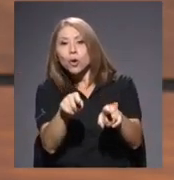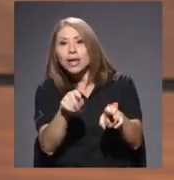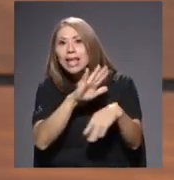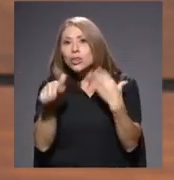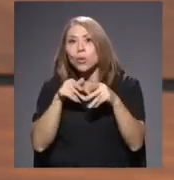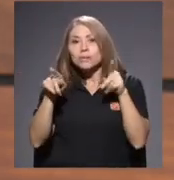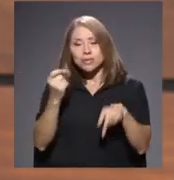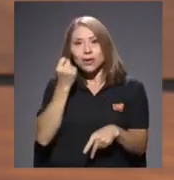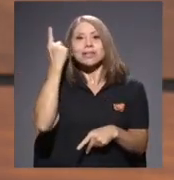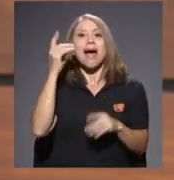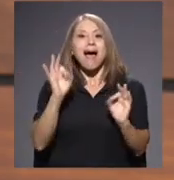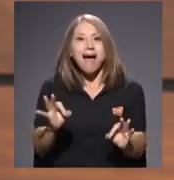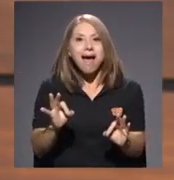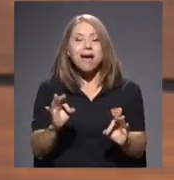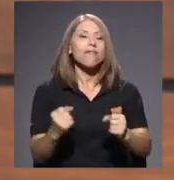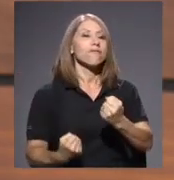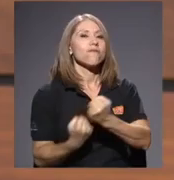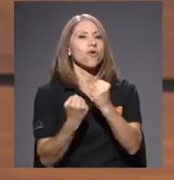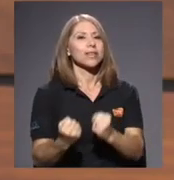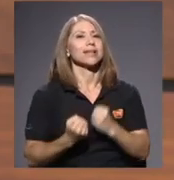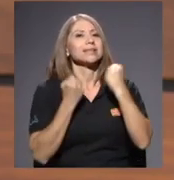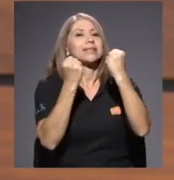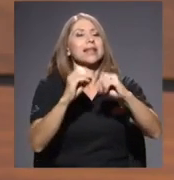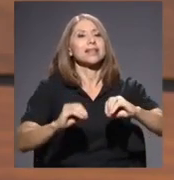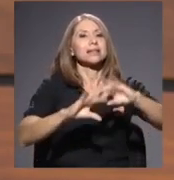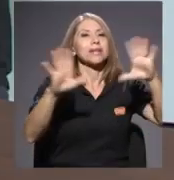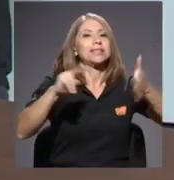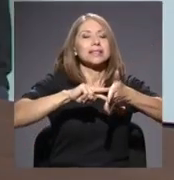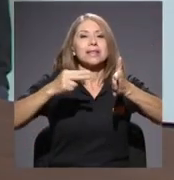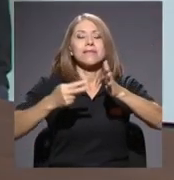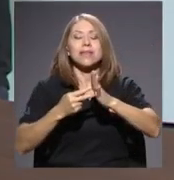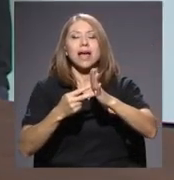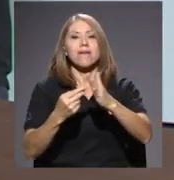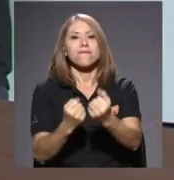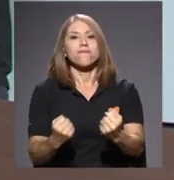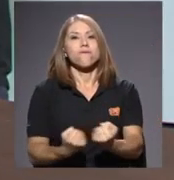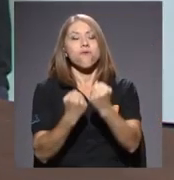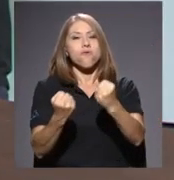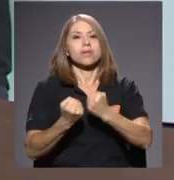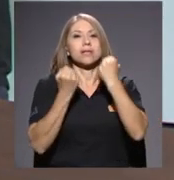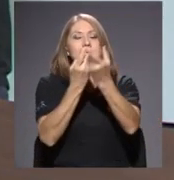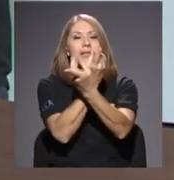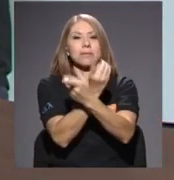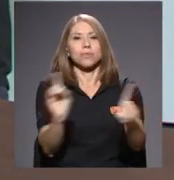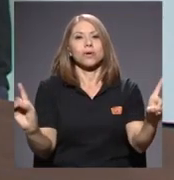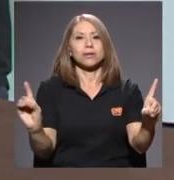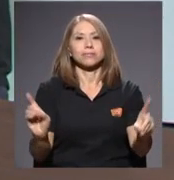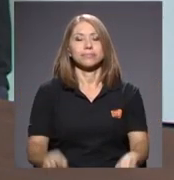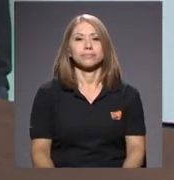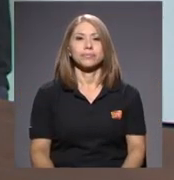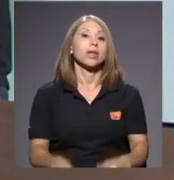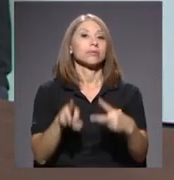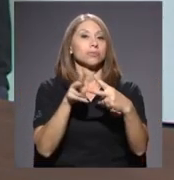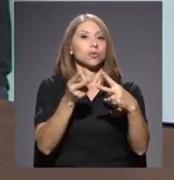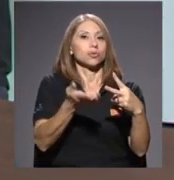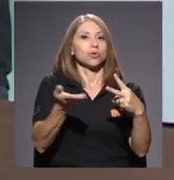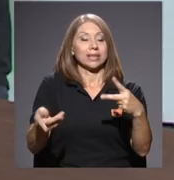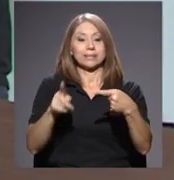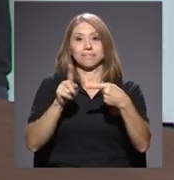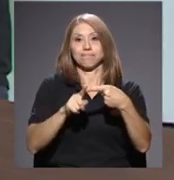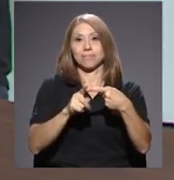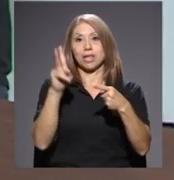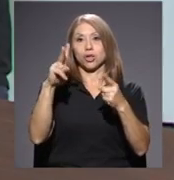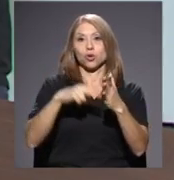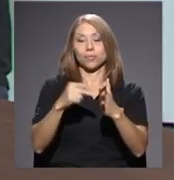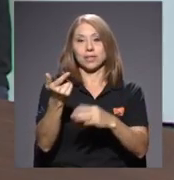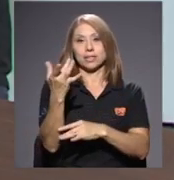y fortalecer la transparencia es fortalecer la democracia de este país. Yo quería resaltar dos cosas. A mí me parece que importantísimo en este 2018 a